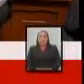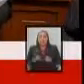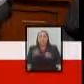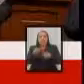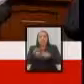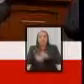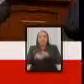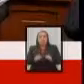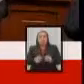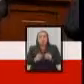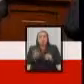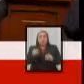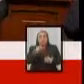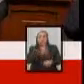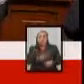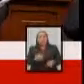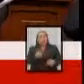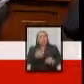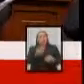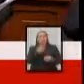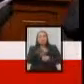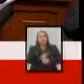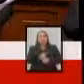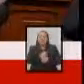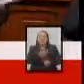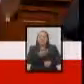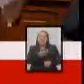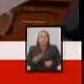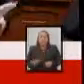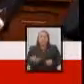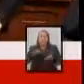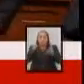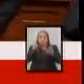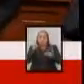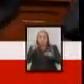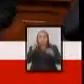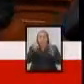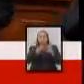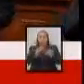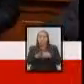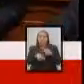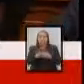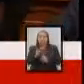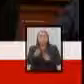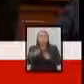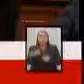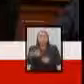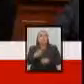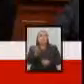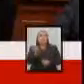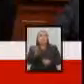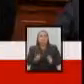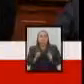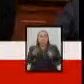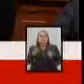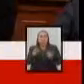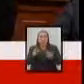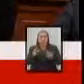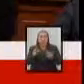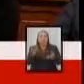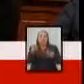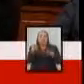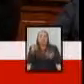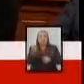seno rencor, maleficencia, presidente. Cambiemos el rostro de estos pescadores jubilados entregando esta